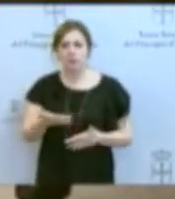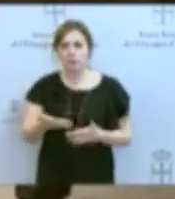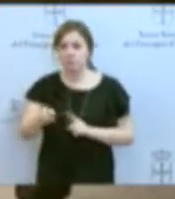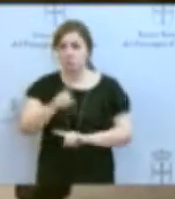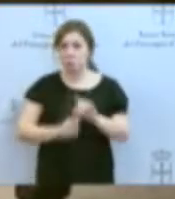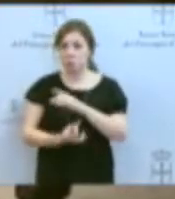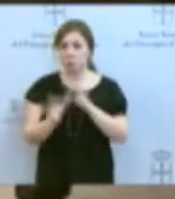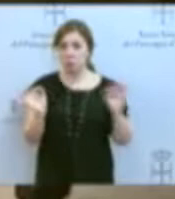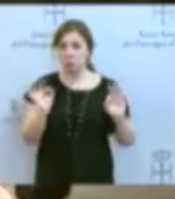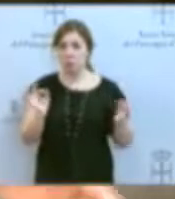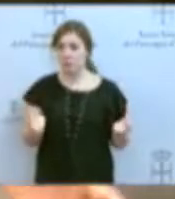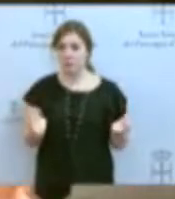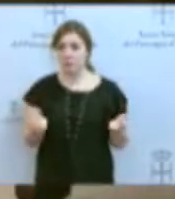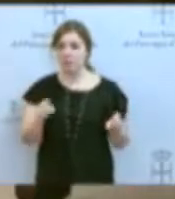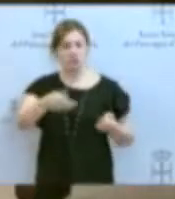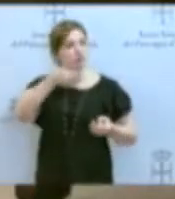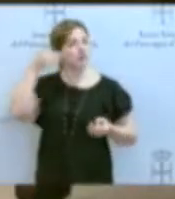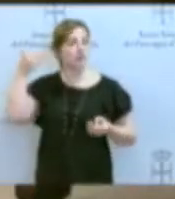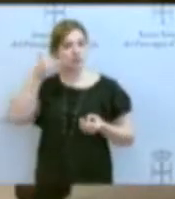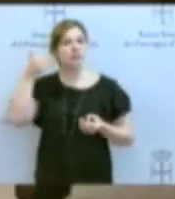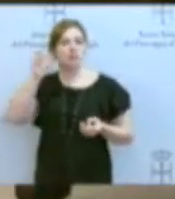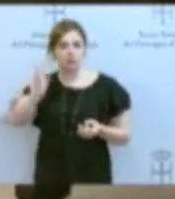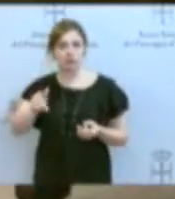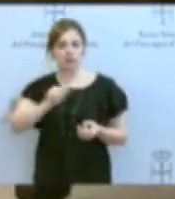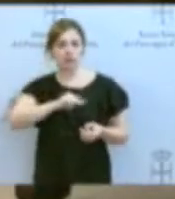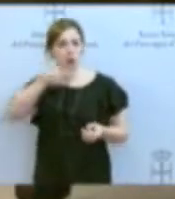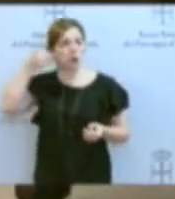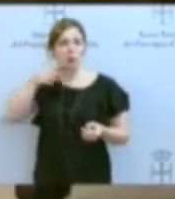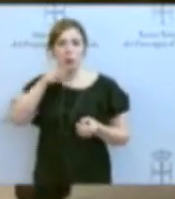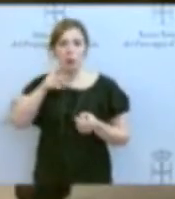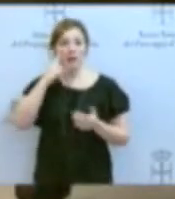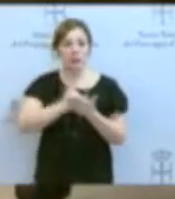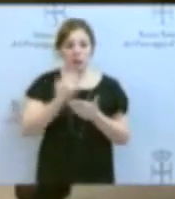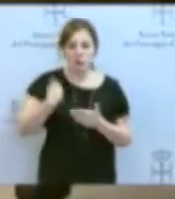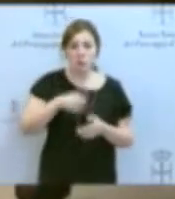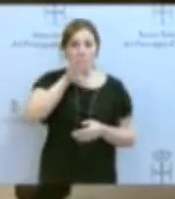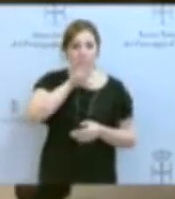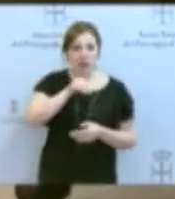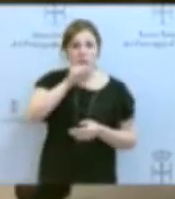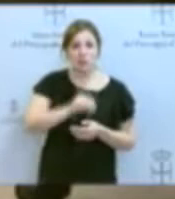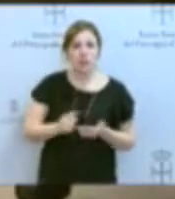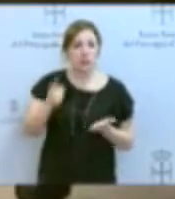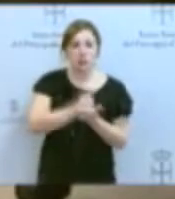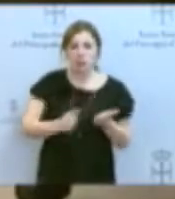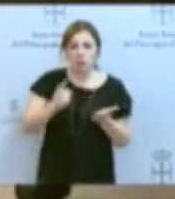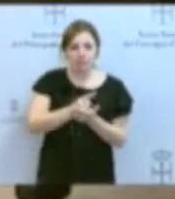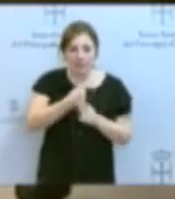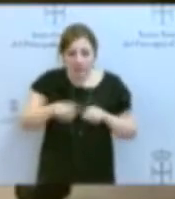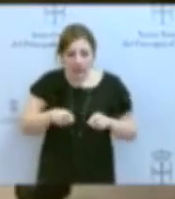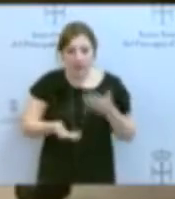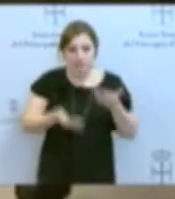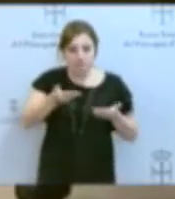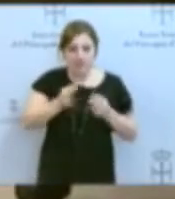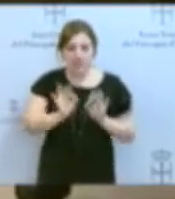¿no? Es más, estaba orgulloso porque había hecho el mismo experimento con perros una y otra vez, no le salía ninguna diferencia en la balanza y, por tanto, había